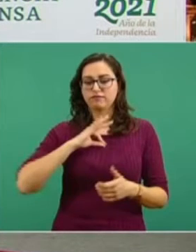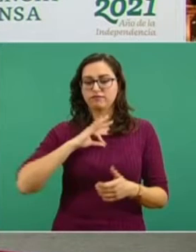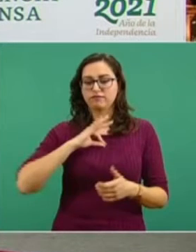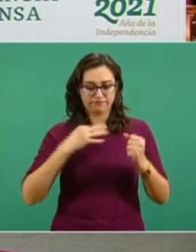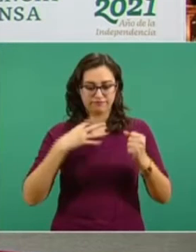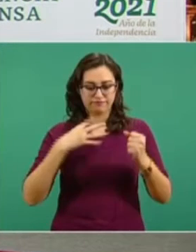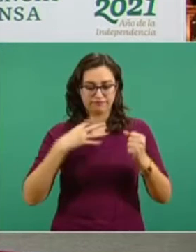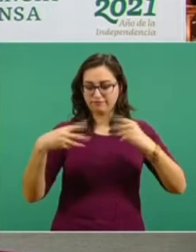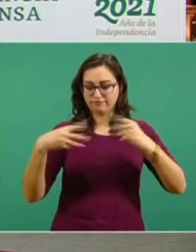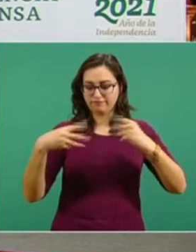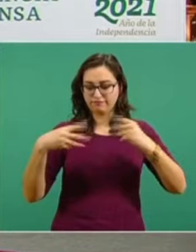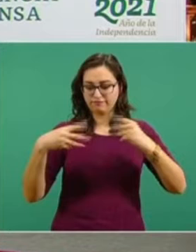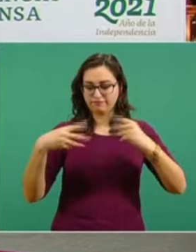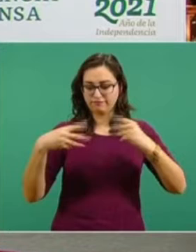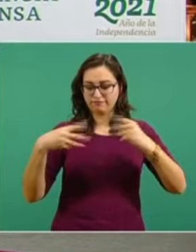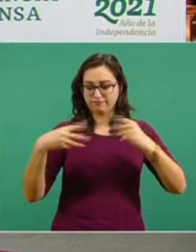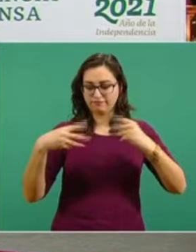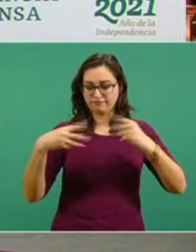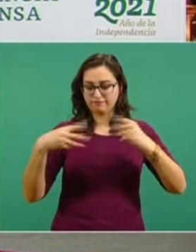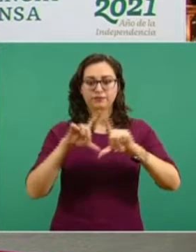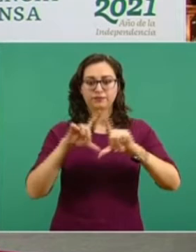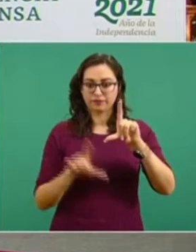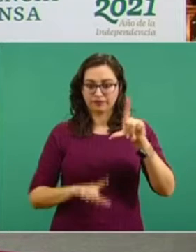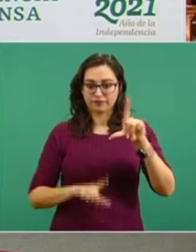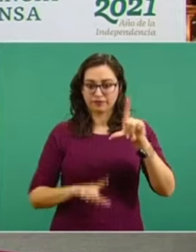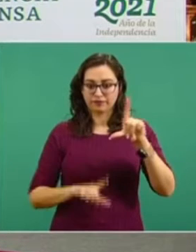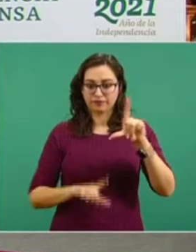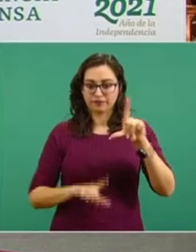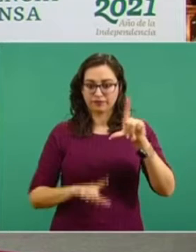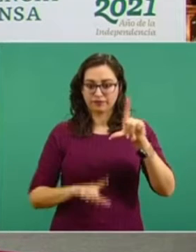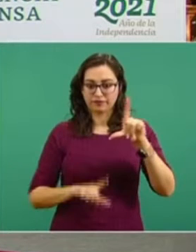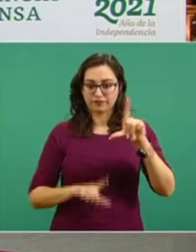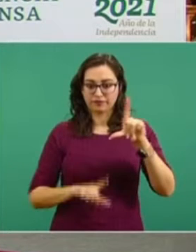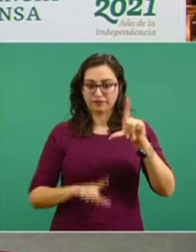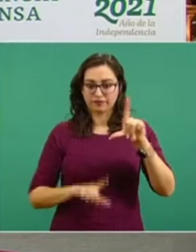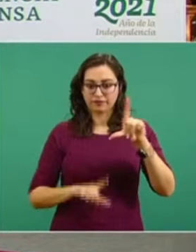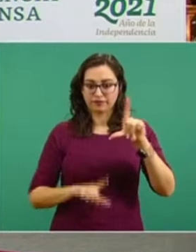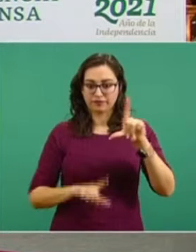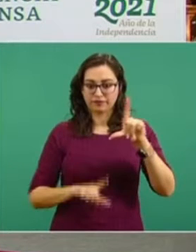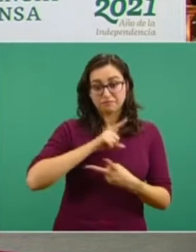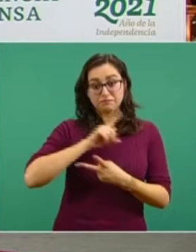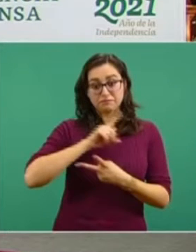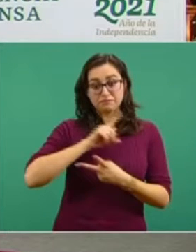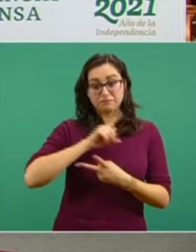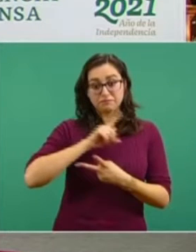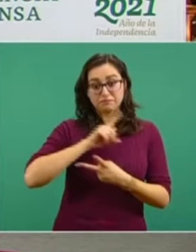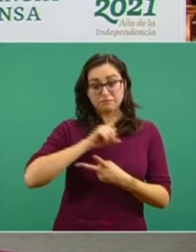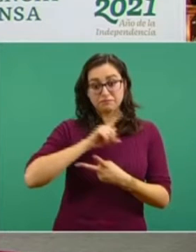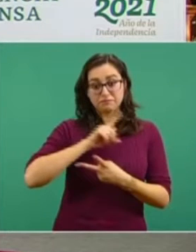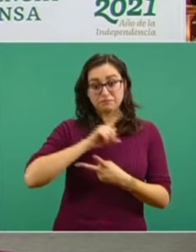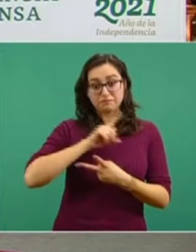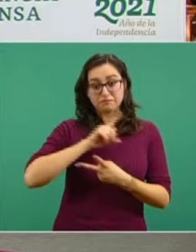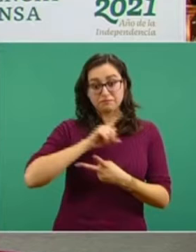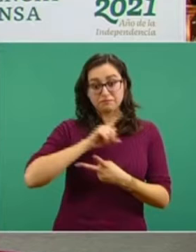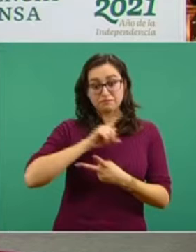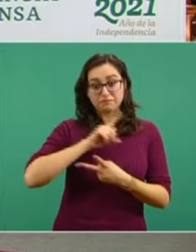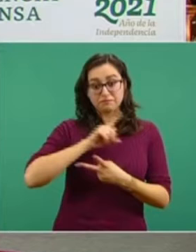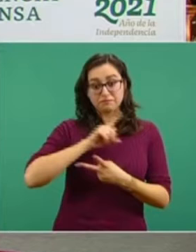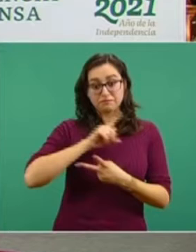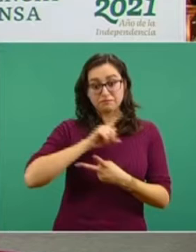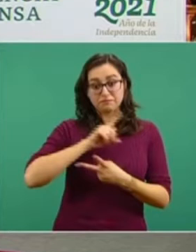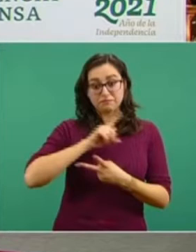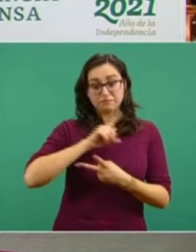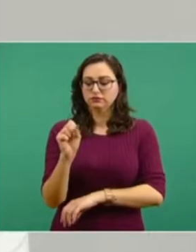reporte del avance de la Política Nacional de Vacunación contra el virus